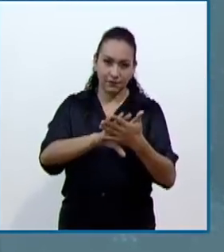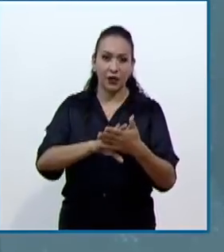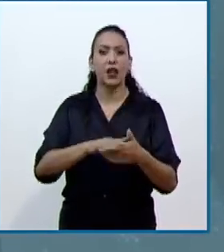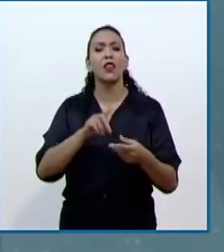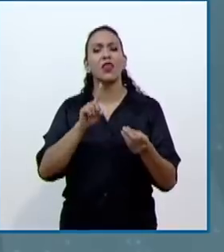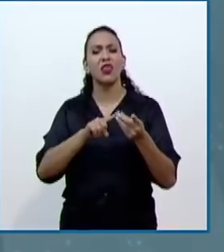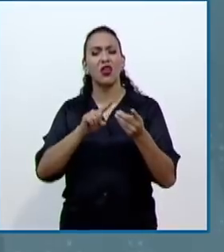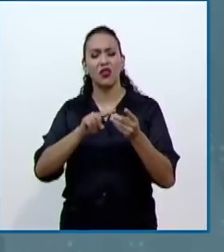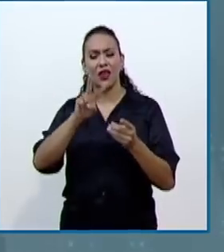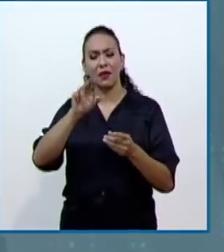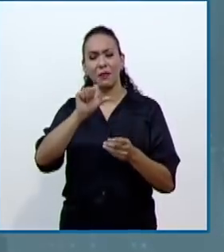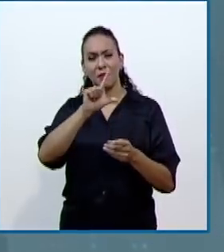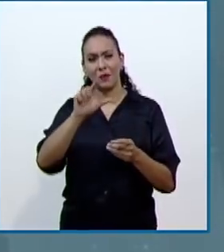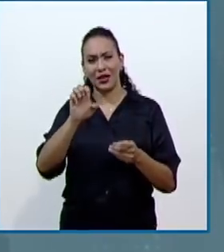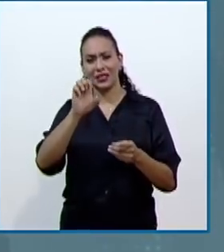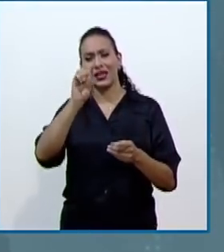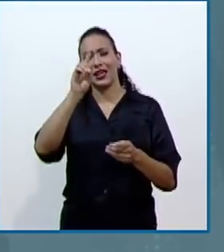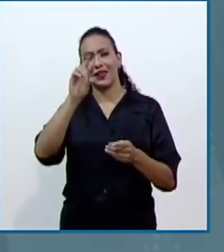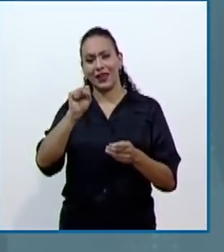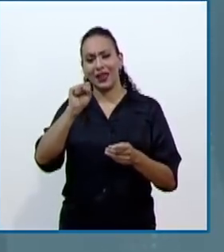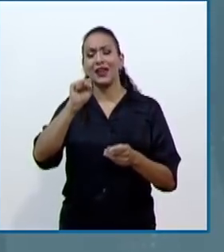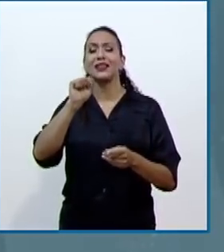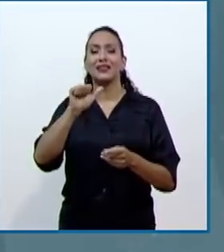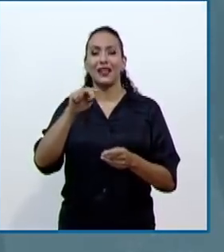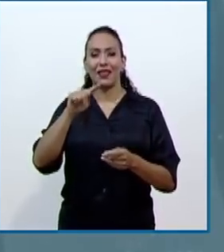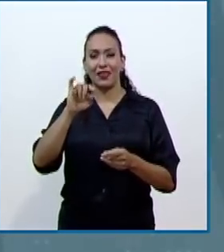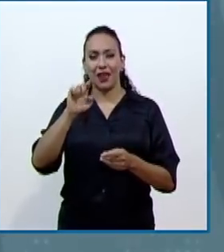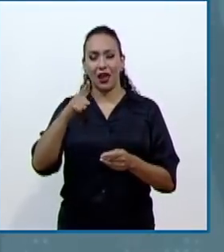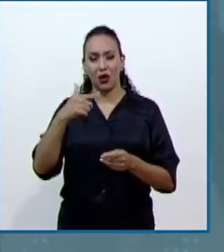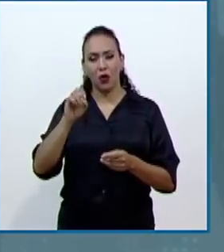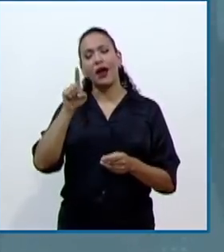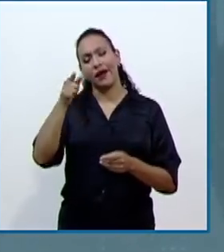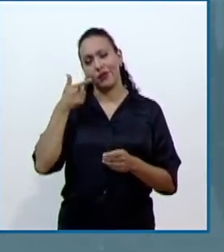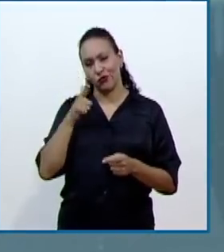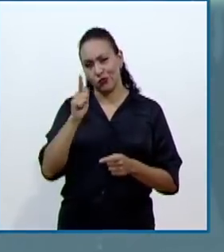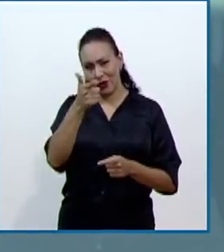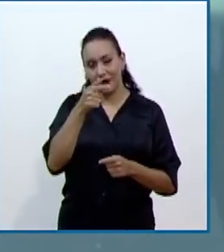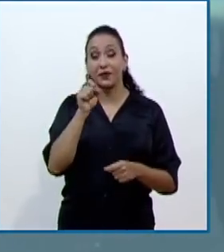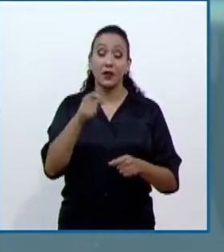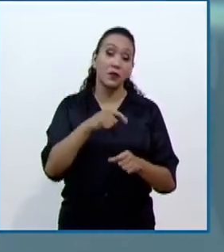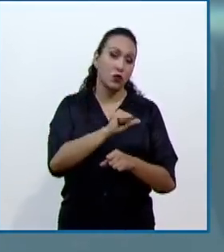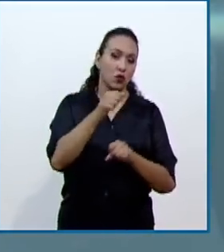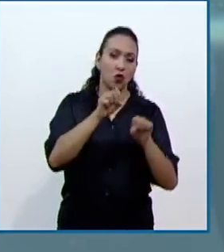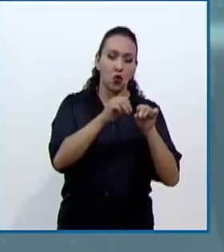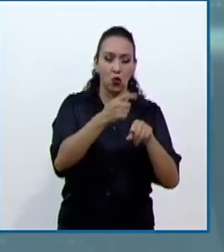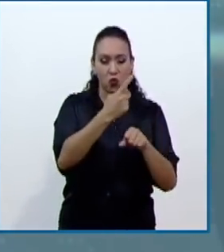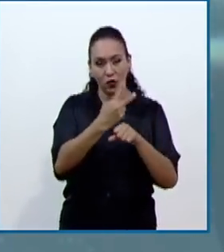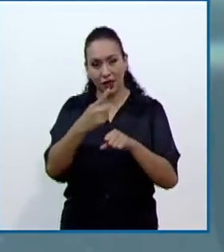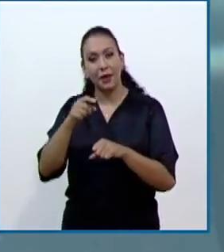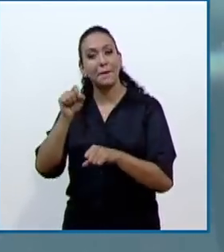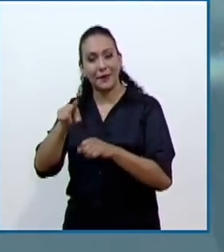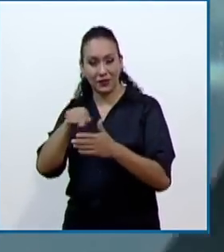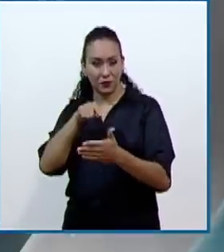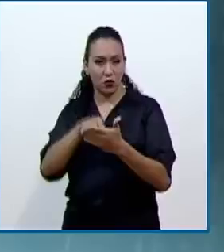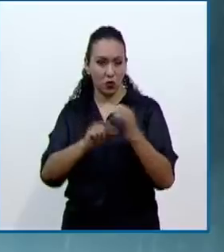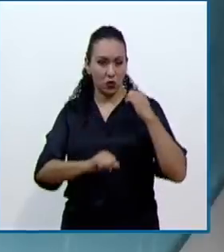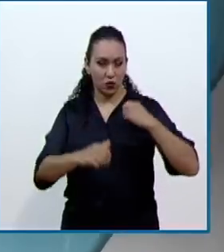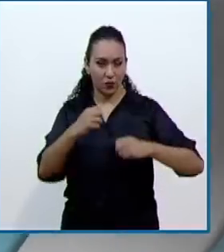de Santiago, Guanajuato. Además, se fusionan los Juzgados Primero y Segundo Penal en el mismo partido judicial.